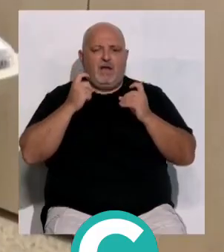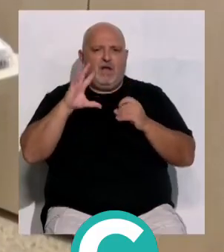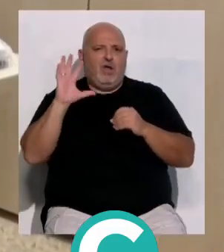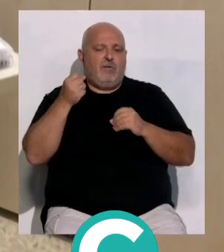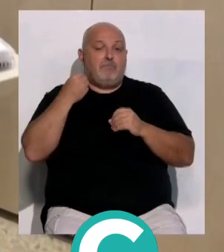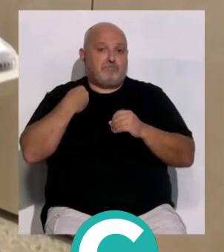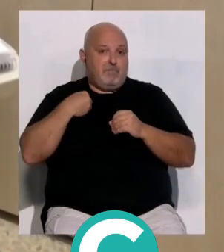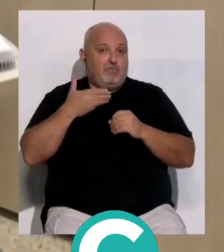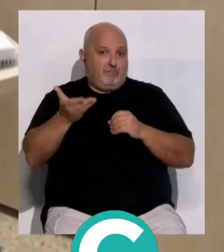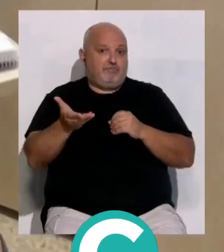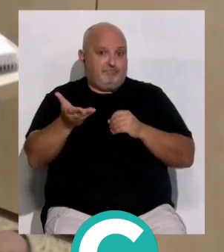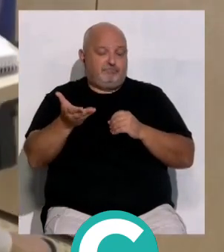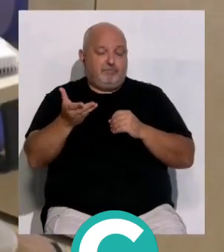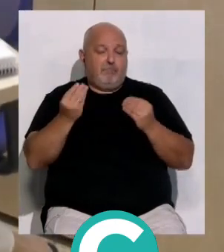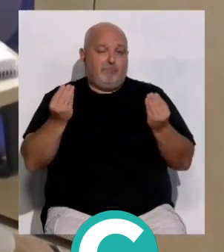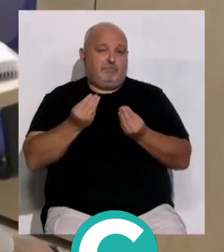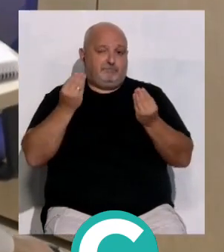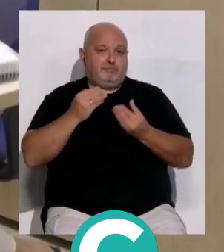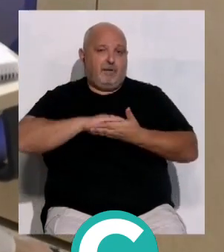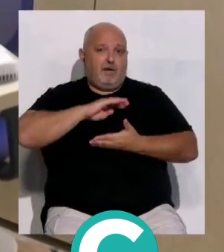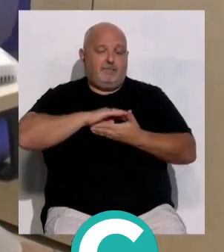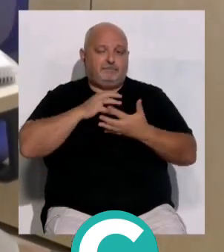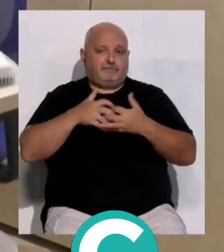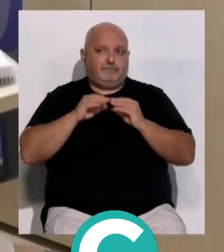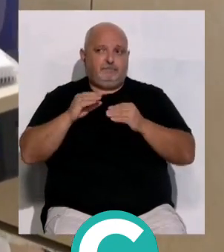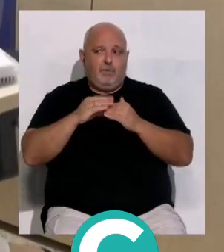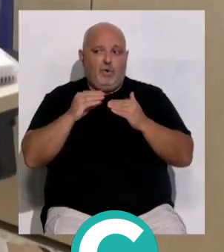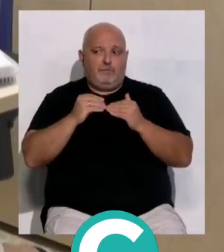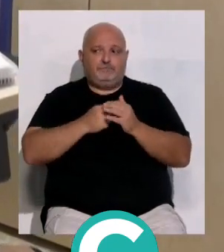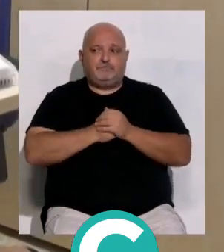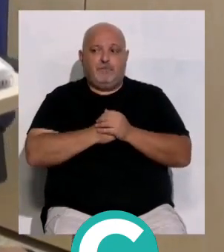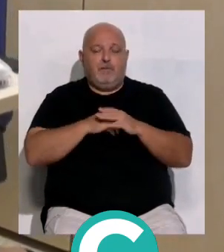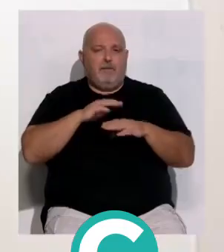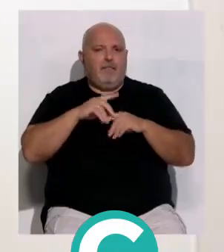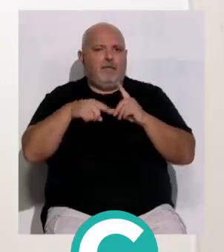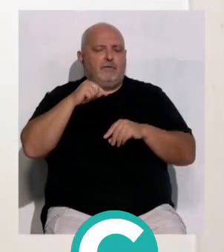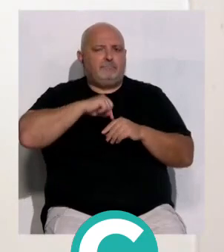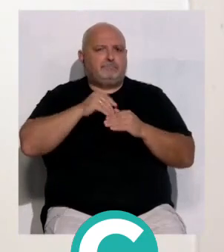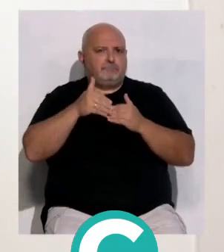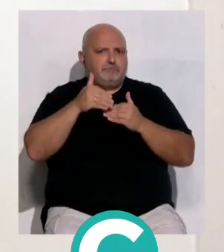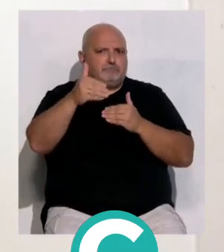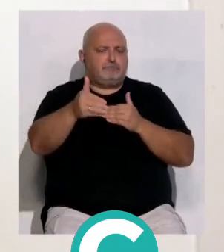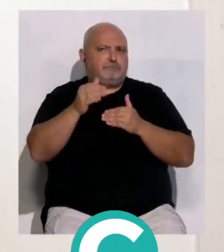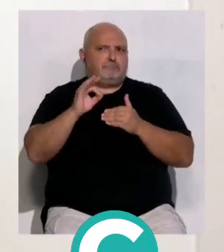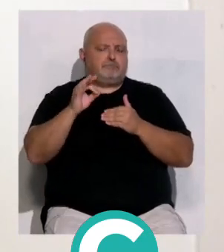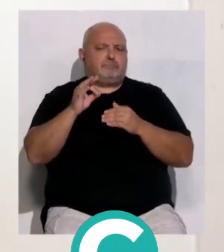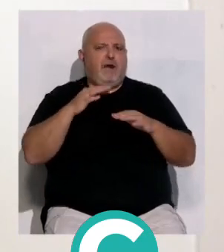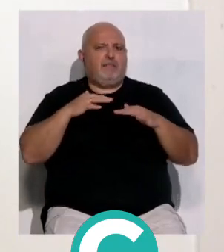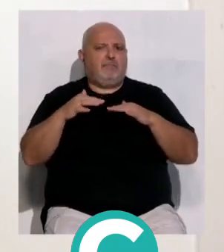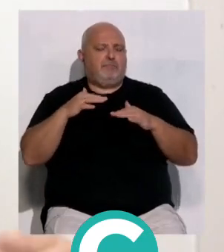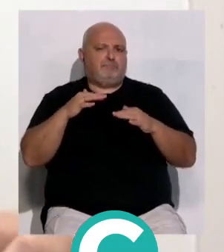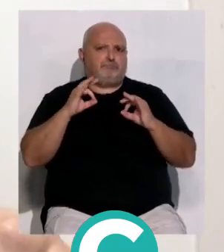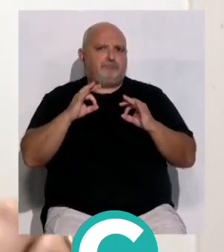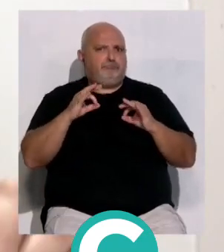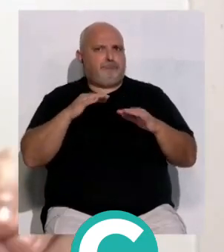conseguir precisamente la mejoría de la capacidad funcional del paciente para que pueda realizar una actividad lo